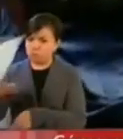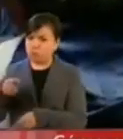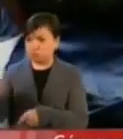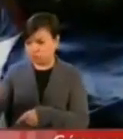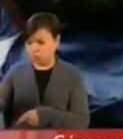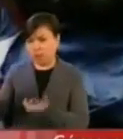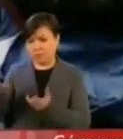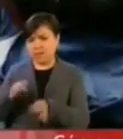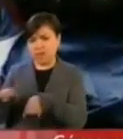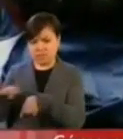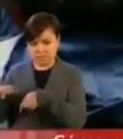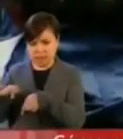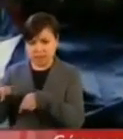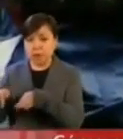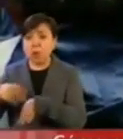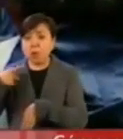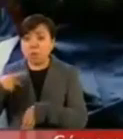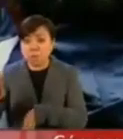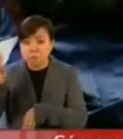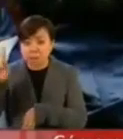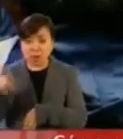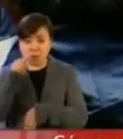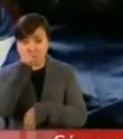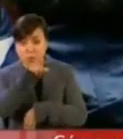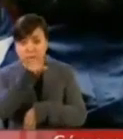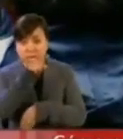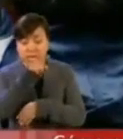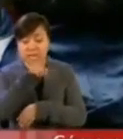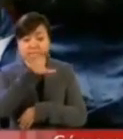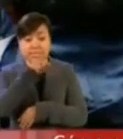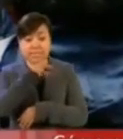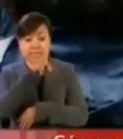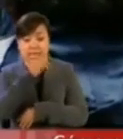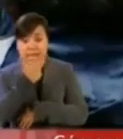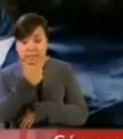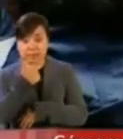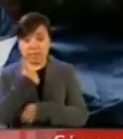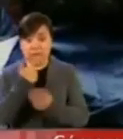presidencia del Instituto Nacional de Derechos Humanos